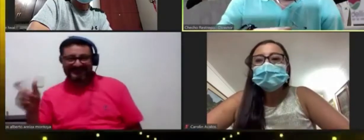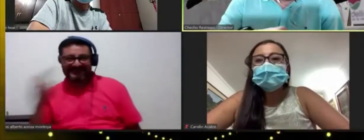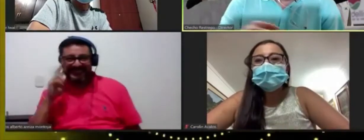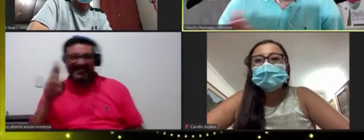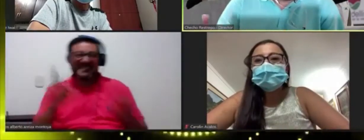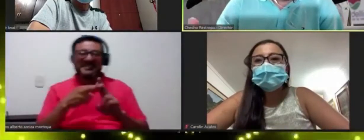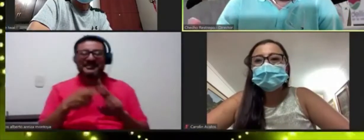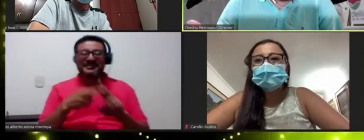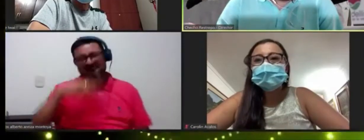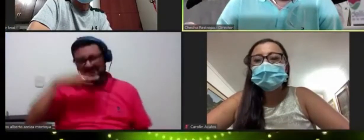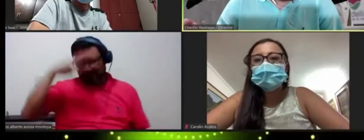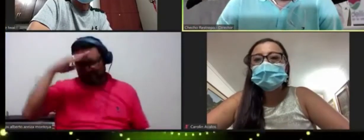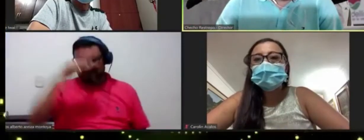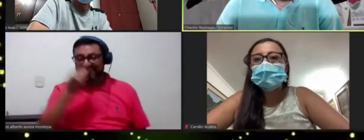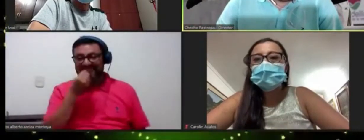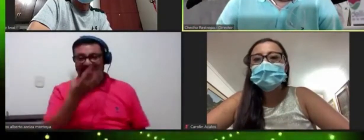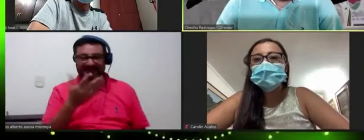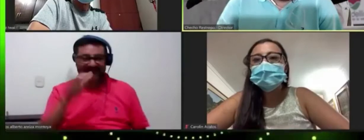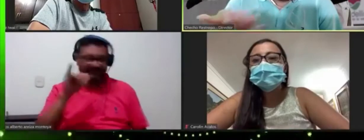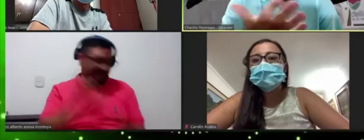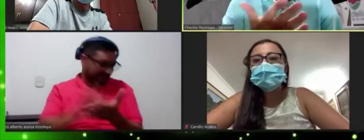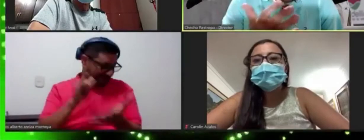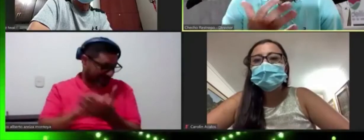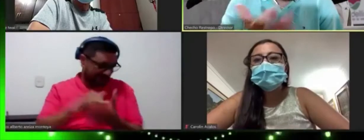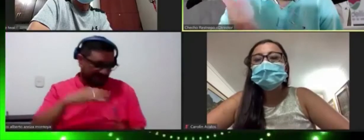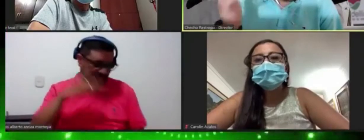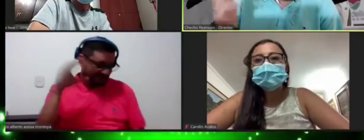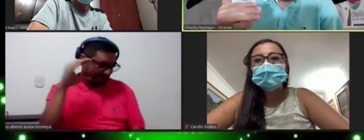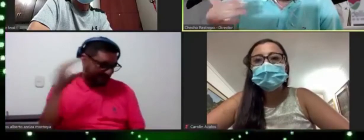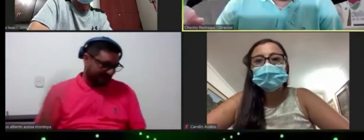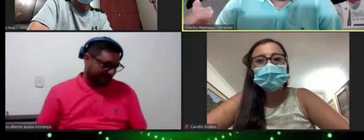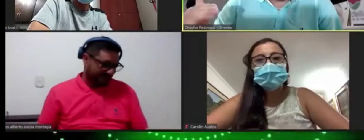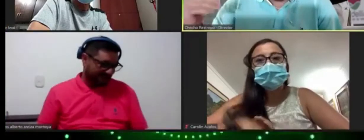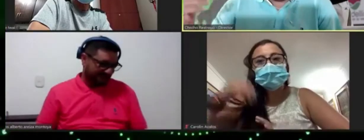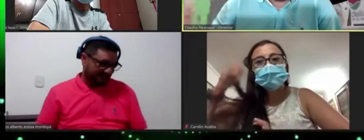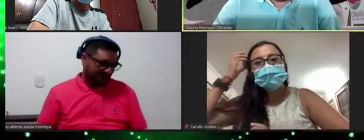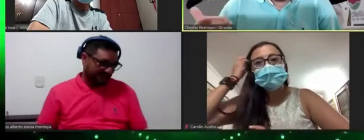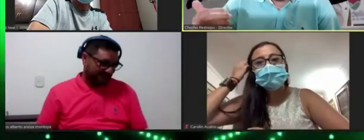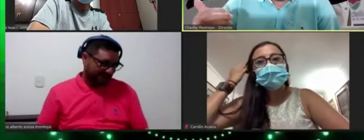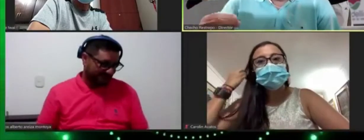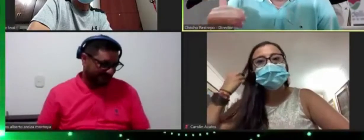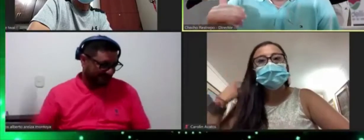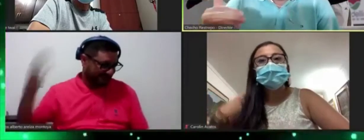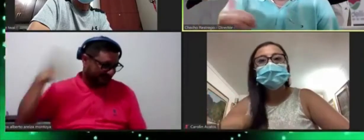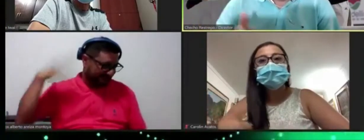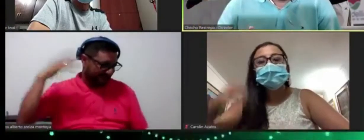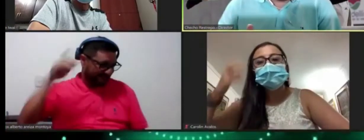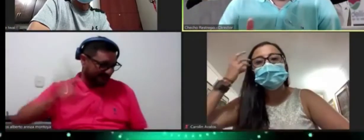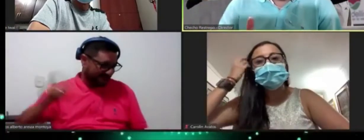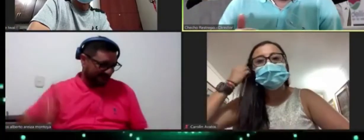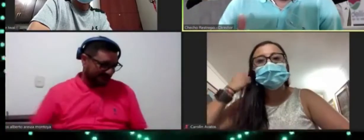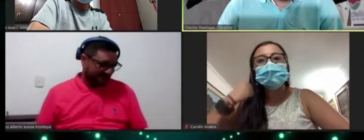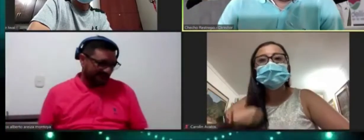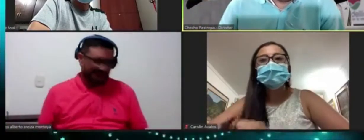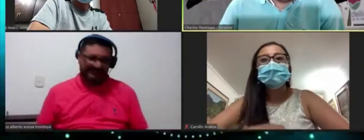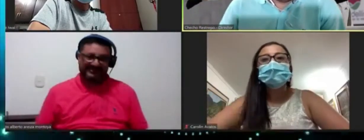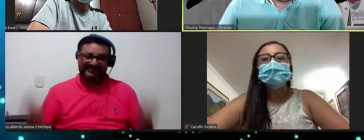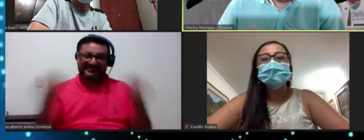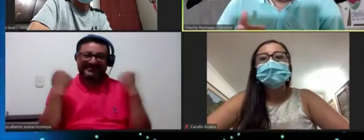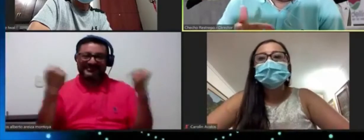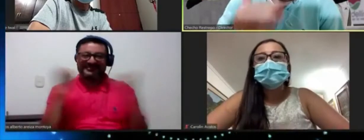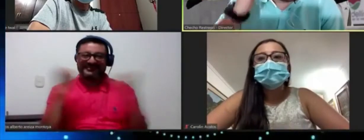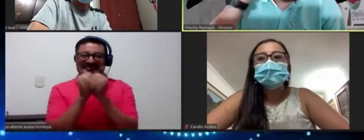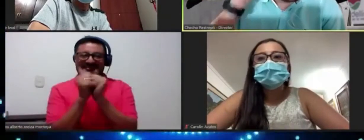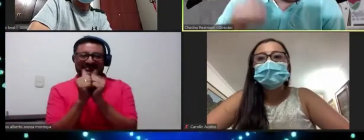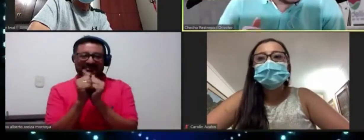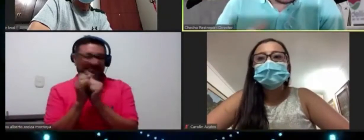nosotros mismos estando acá en este paraíso. El profe se enamoró del clima, de la gente, del deporte, y ya